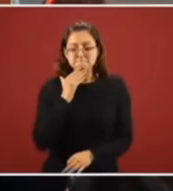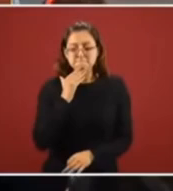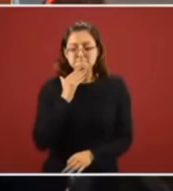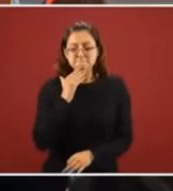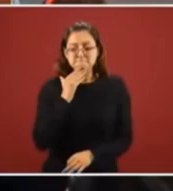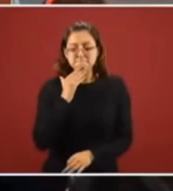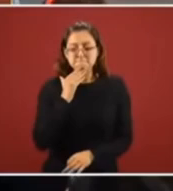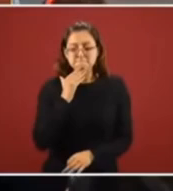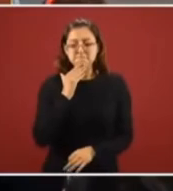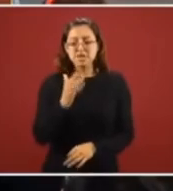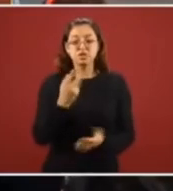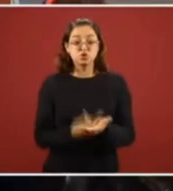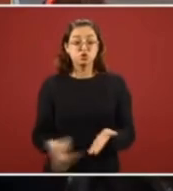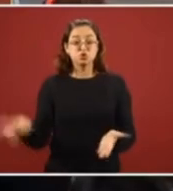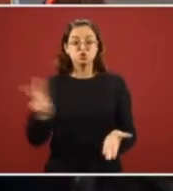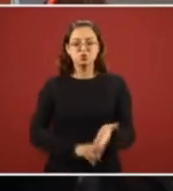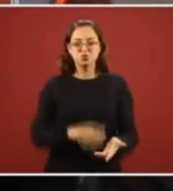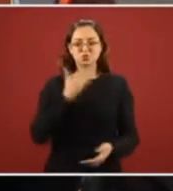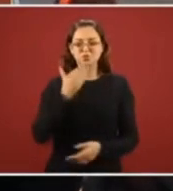this so I'm going to go ahead and play it